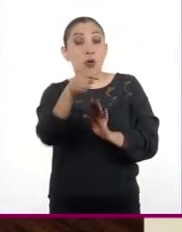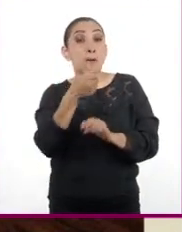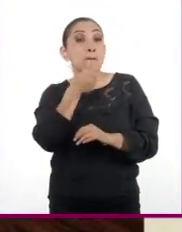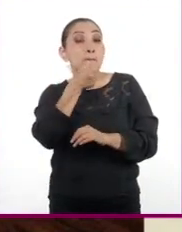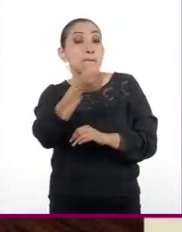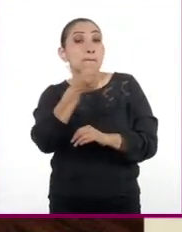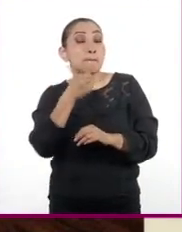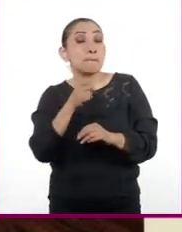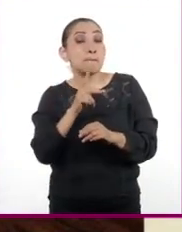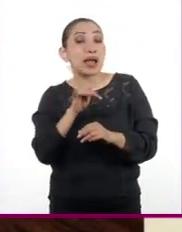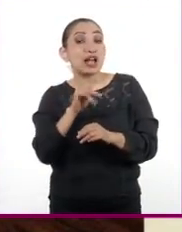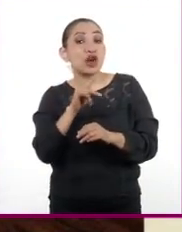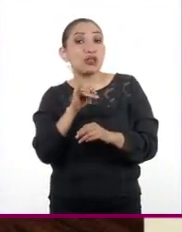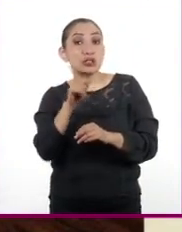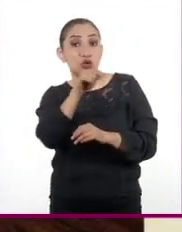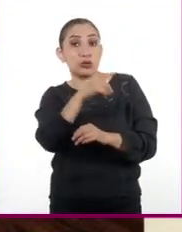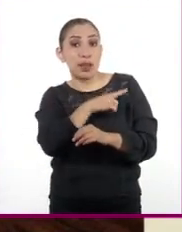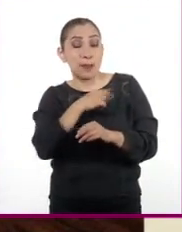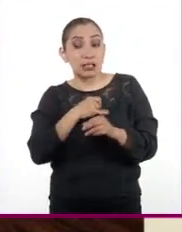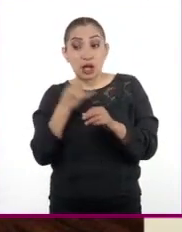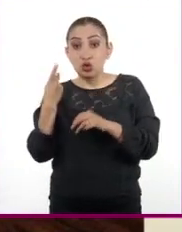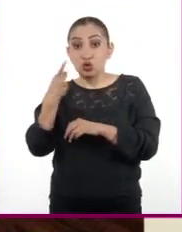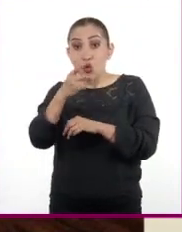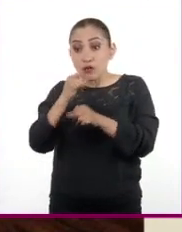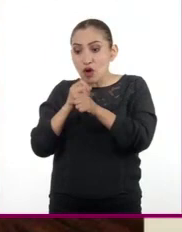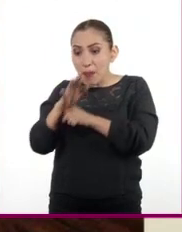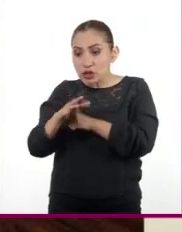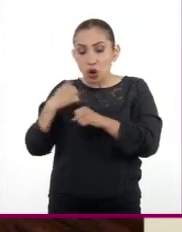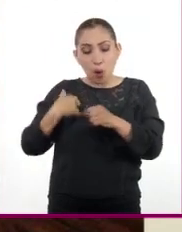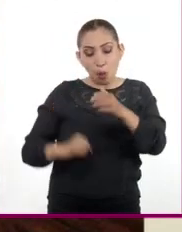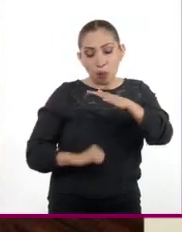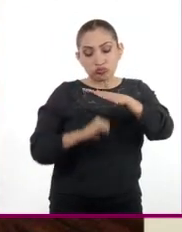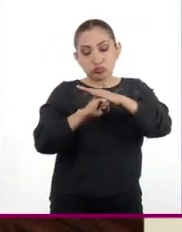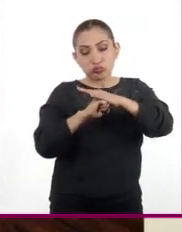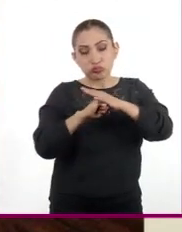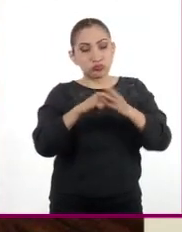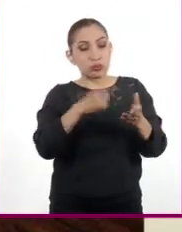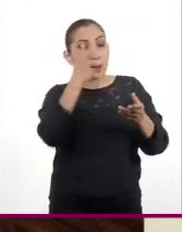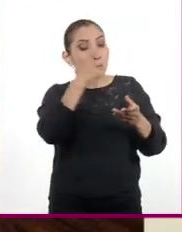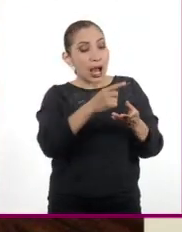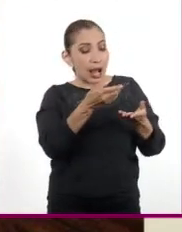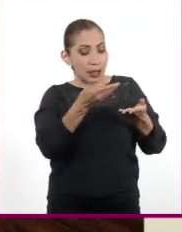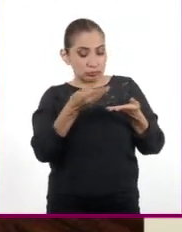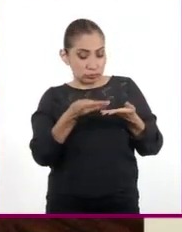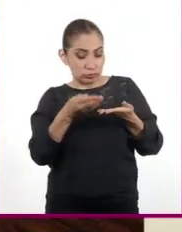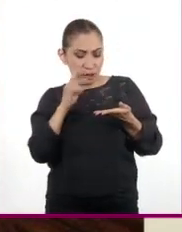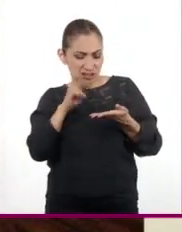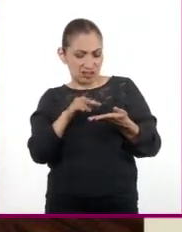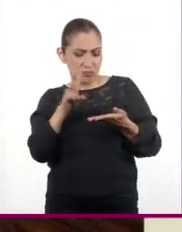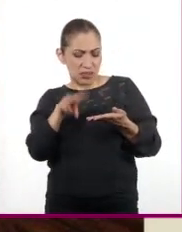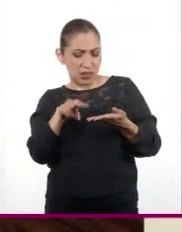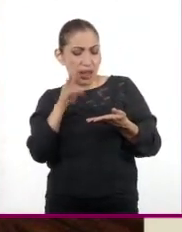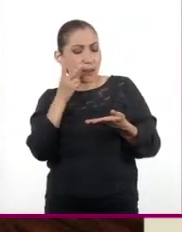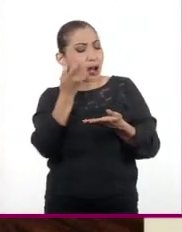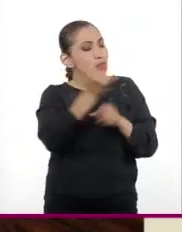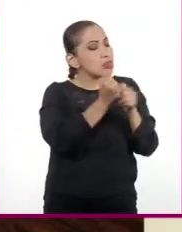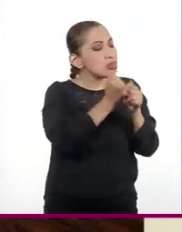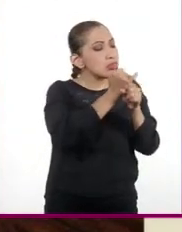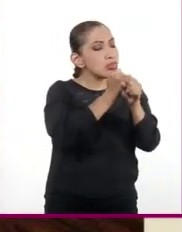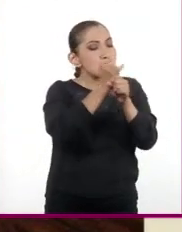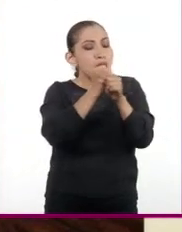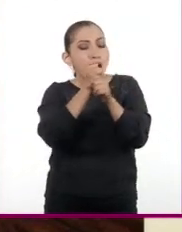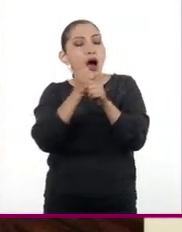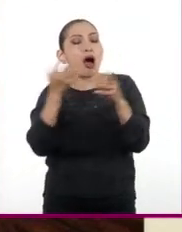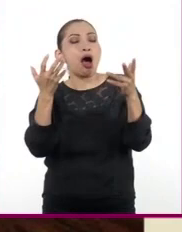tener apoyo de la información para poder transmitir una verdad la